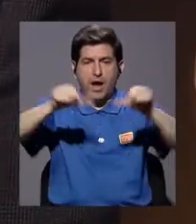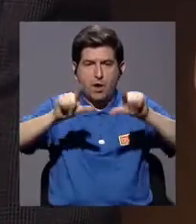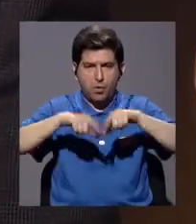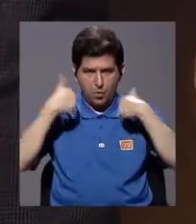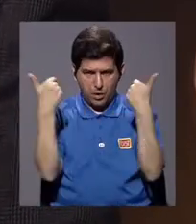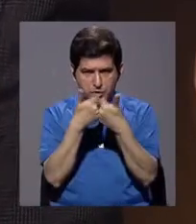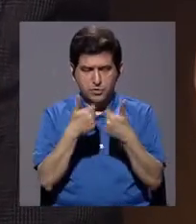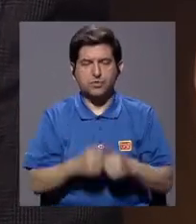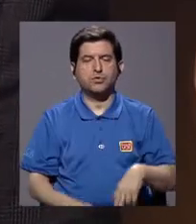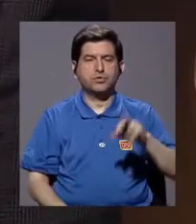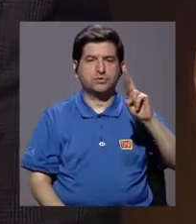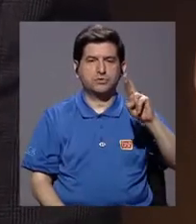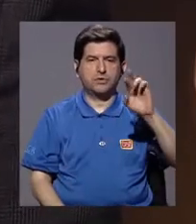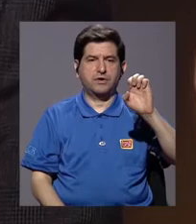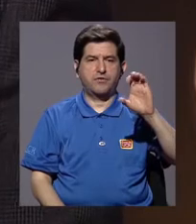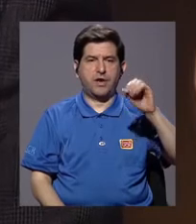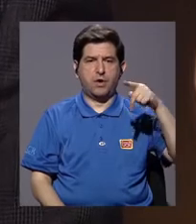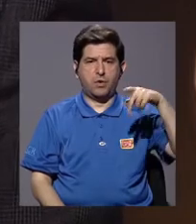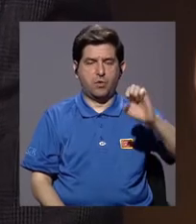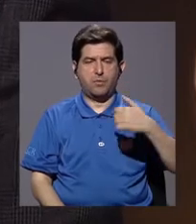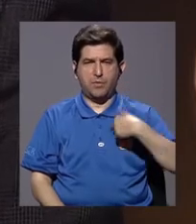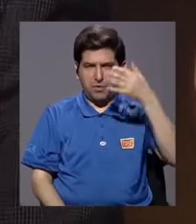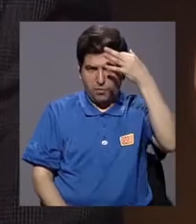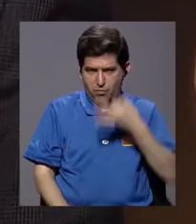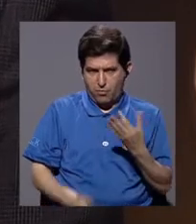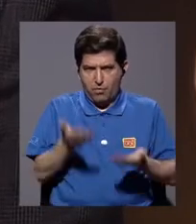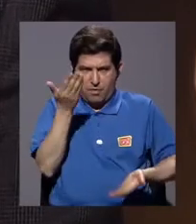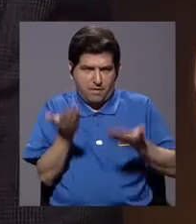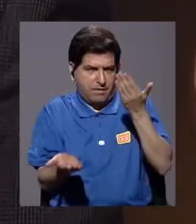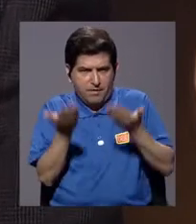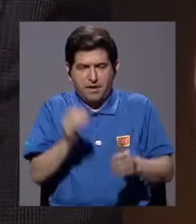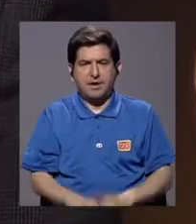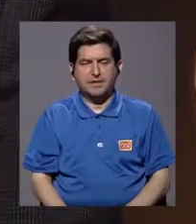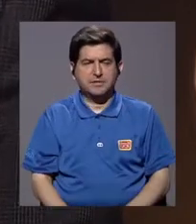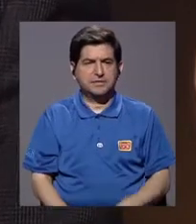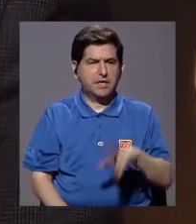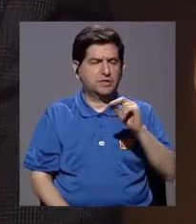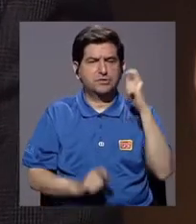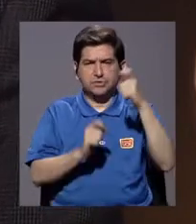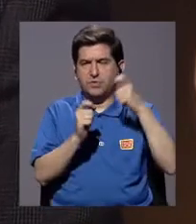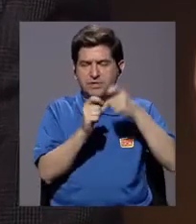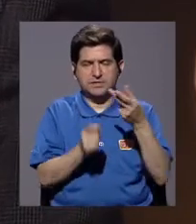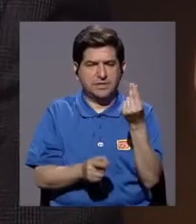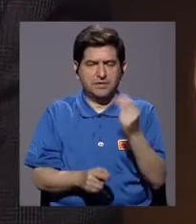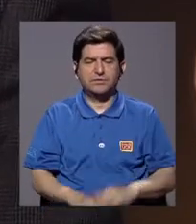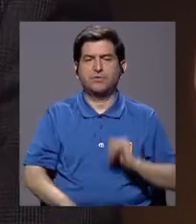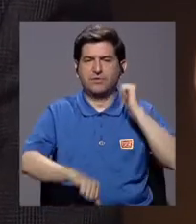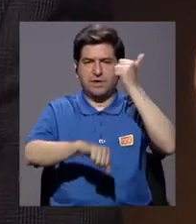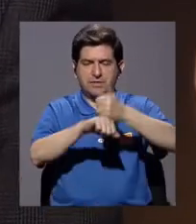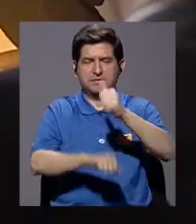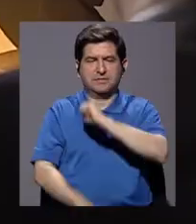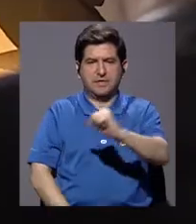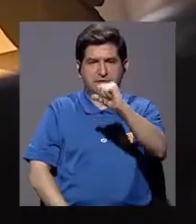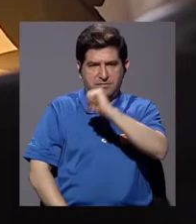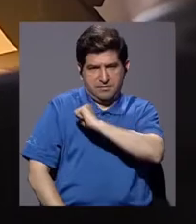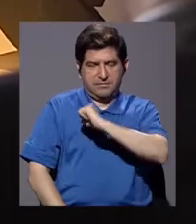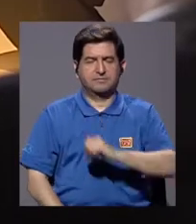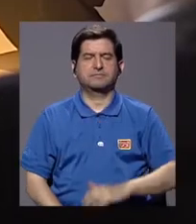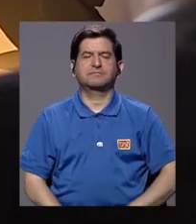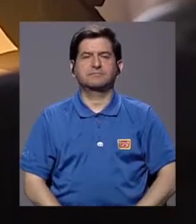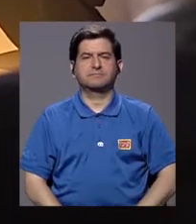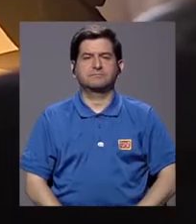que tienen ciertas actividades que no puede considerar el precio establecido por la Reserva. Entonces,